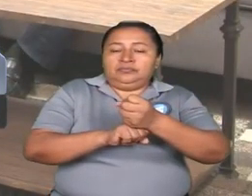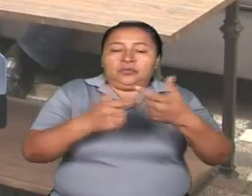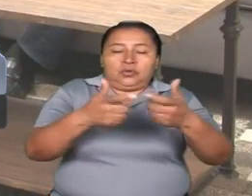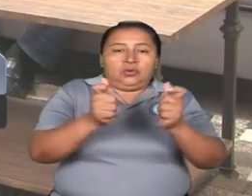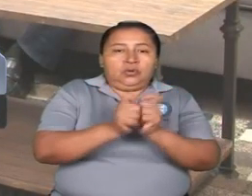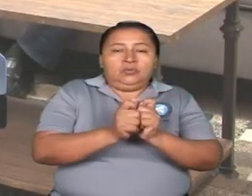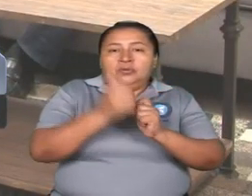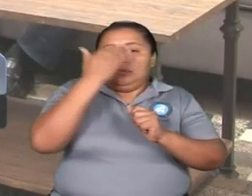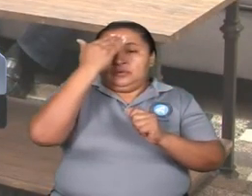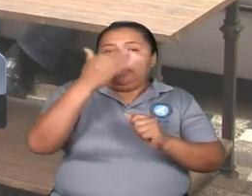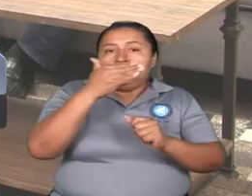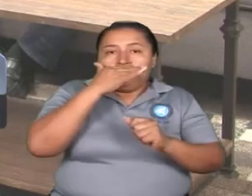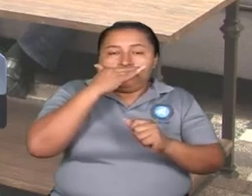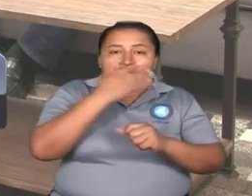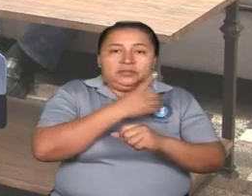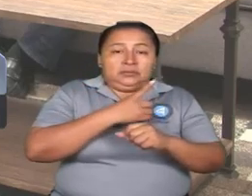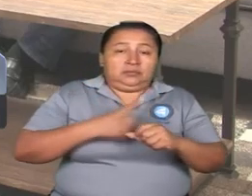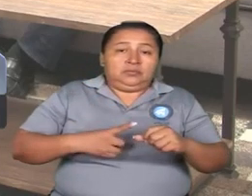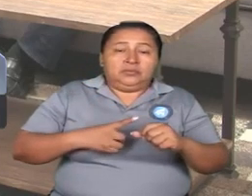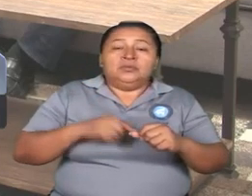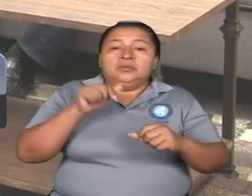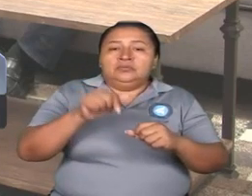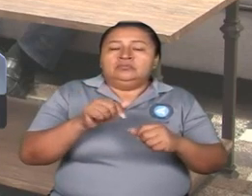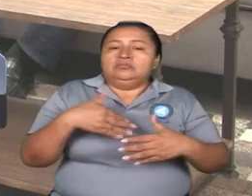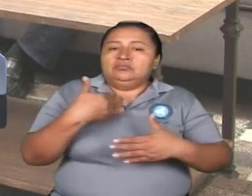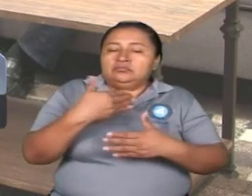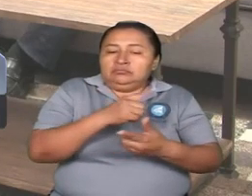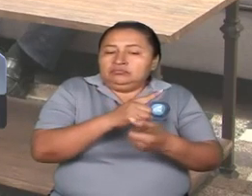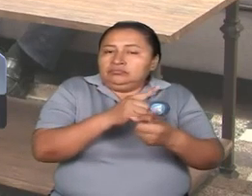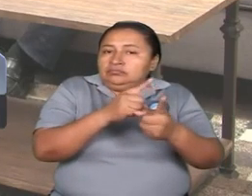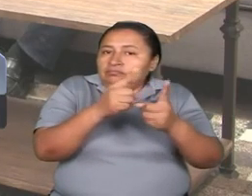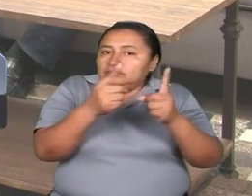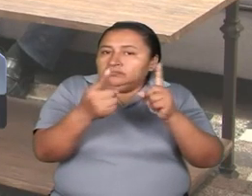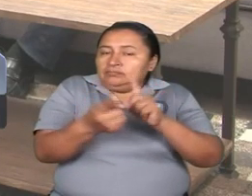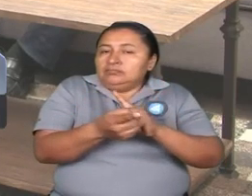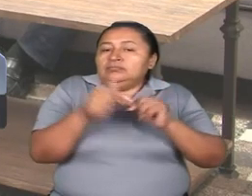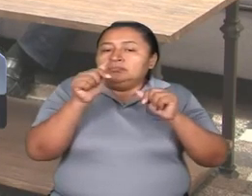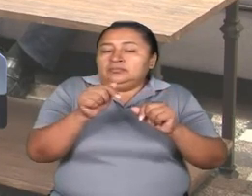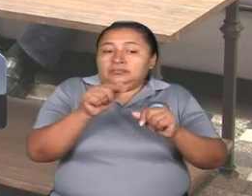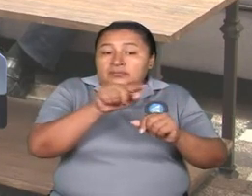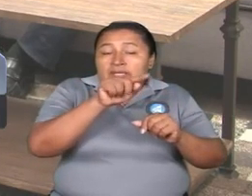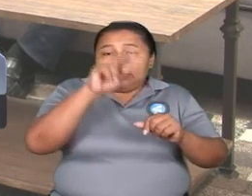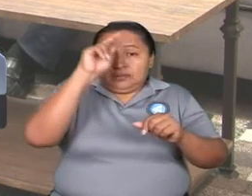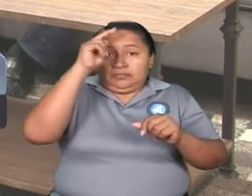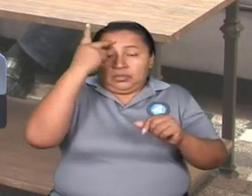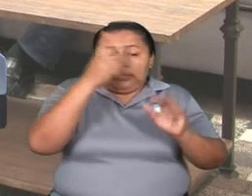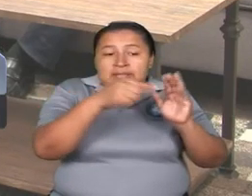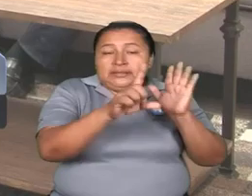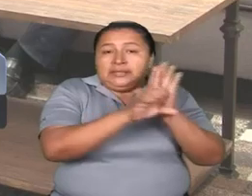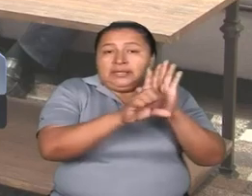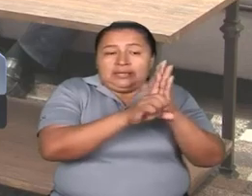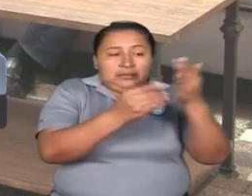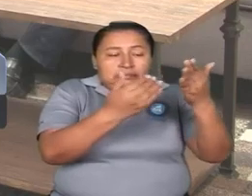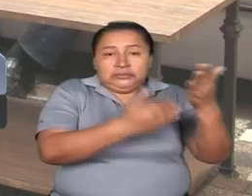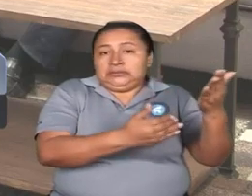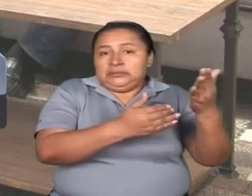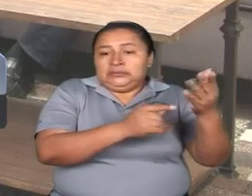Frente Sandinista, que es ir traduciendo esas políticas, esas leyes y decretos